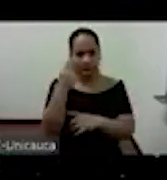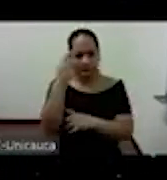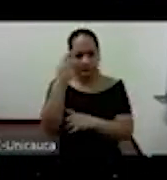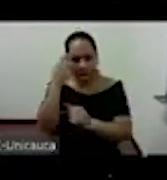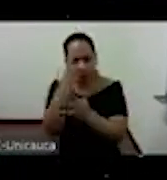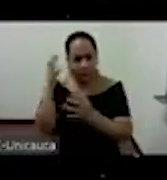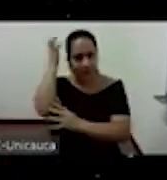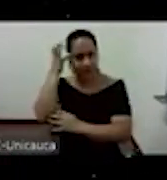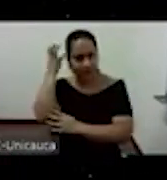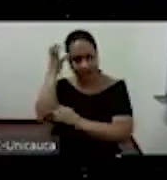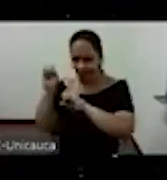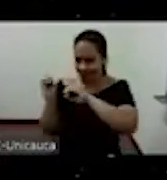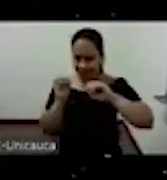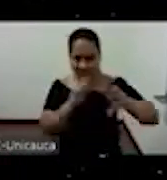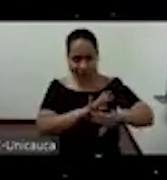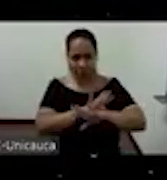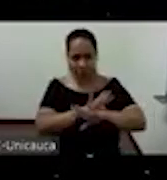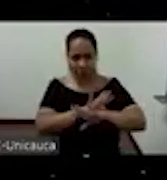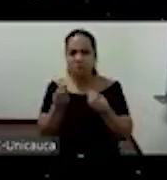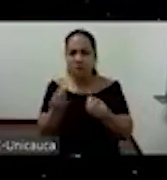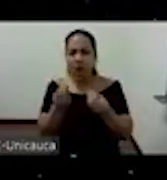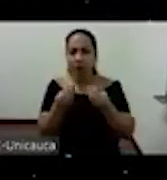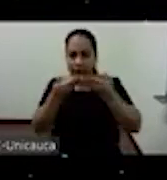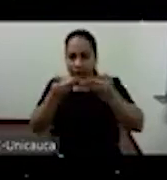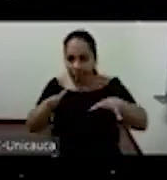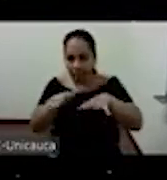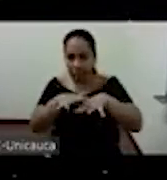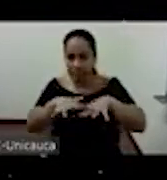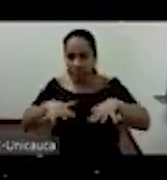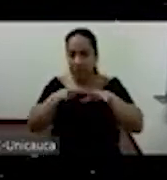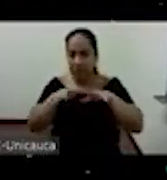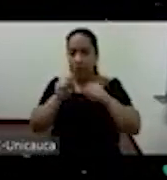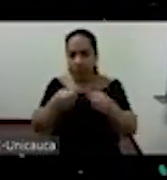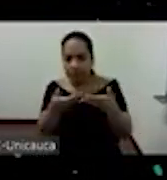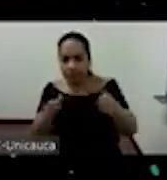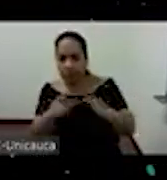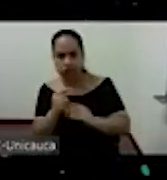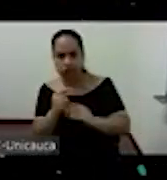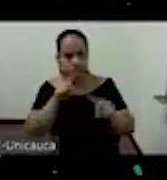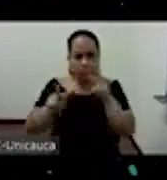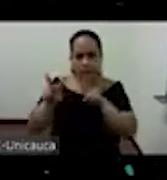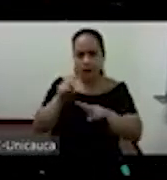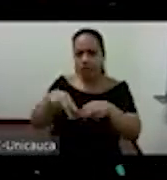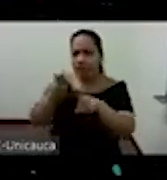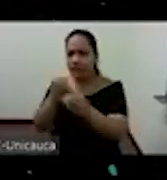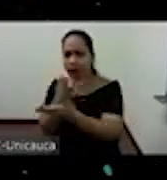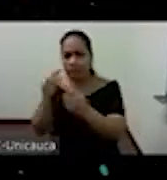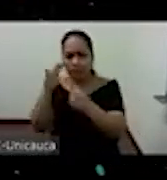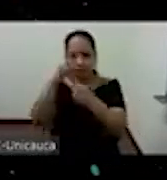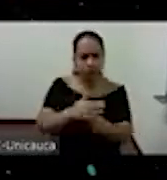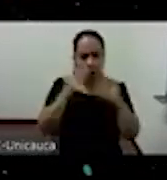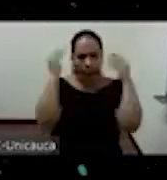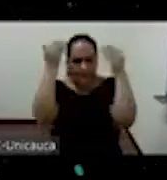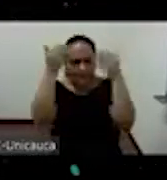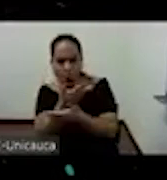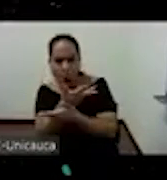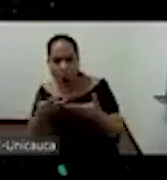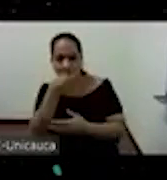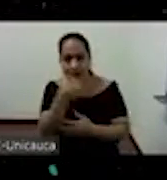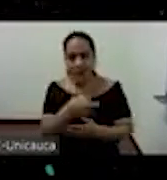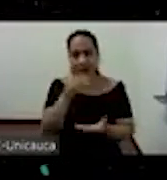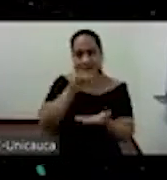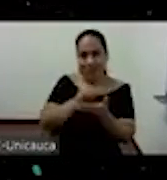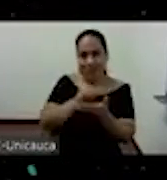eurocéntricos, con el fin de abrir espacios a realidades que han sido invisibilizadas por esta misma